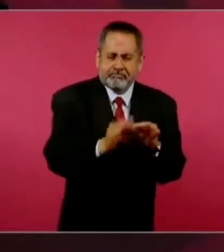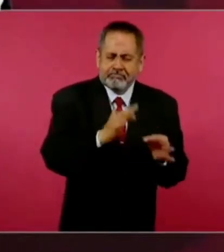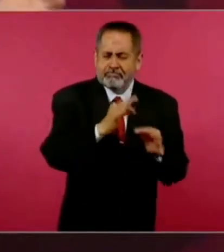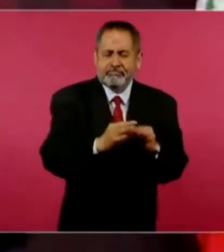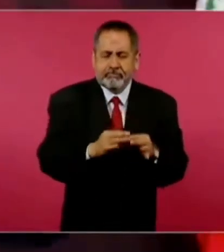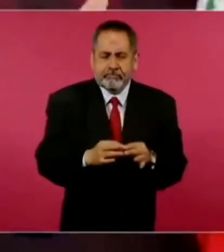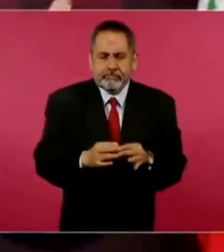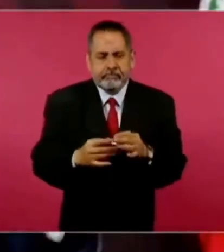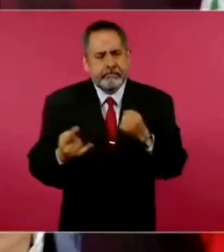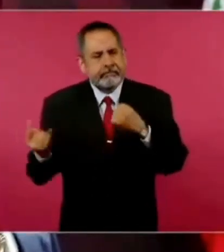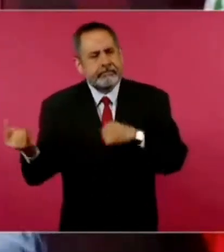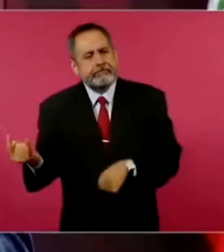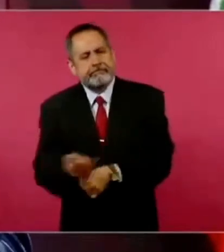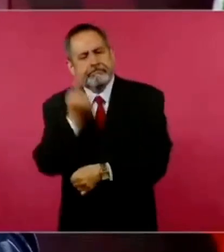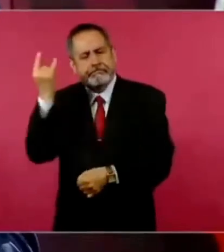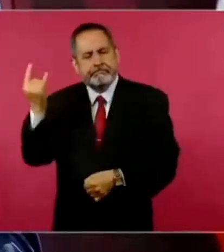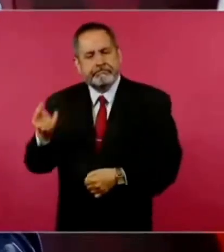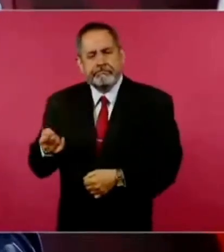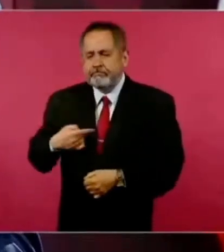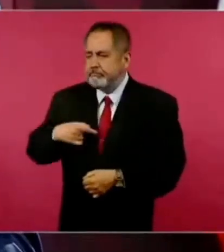Pues fracasé,